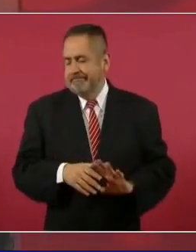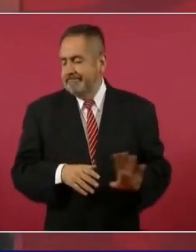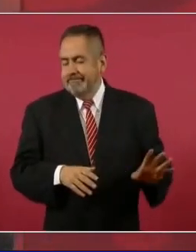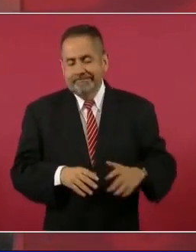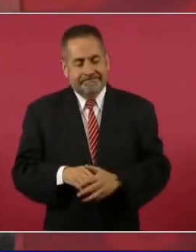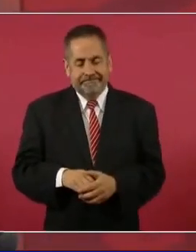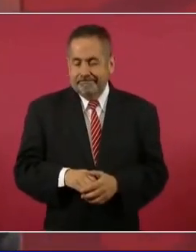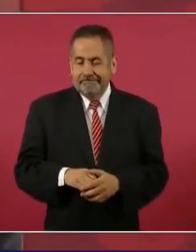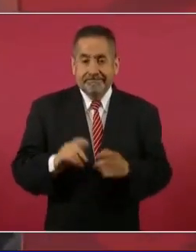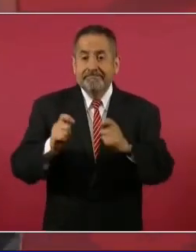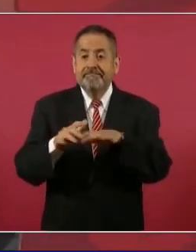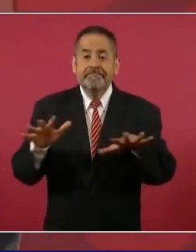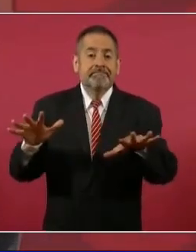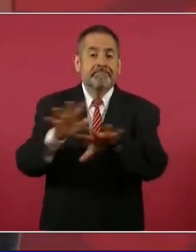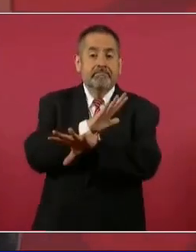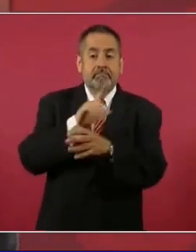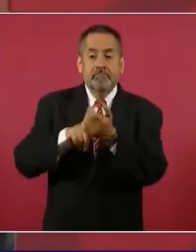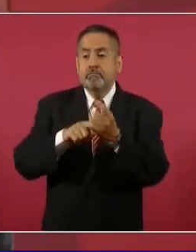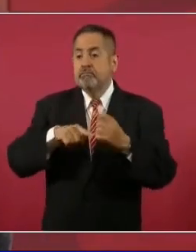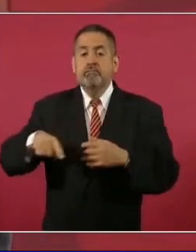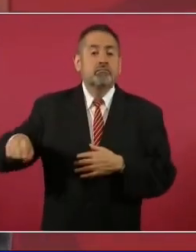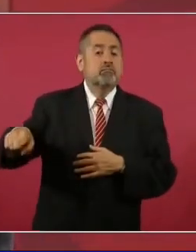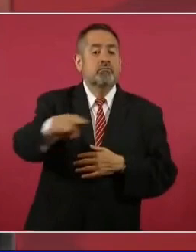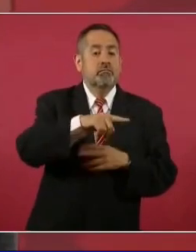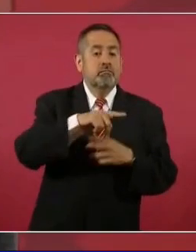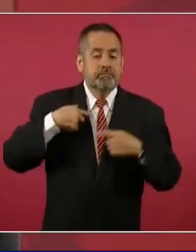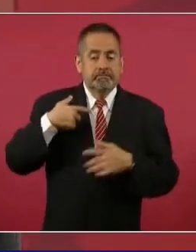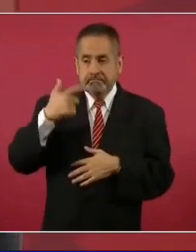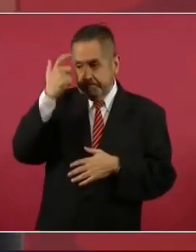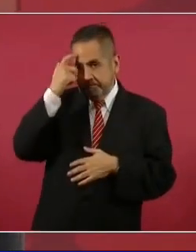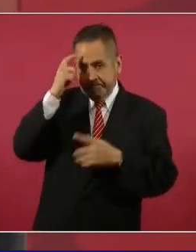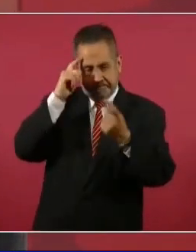y sobre todo ya cambió la mentalidad del pueblo.